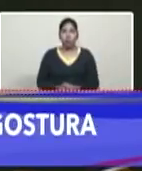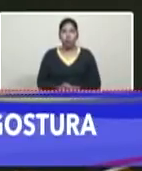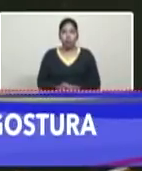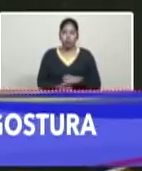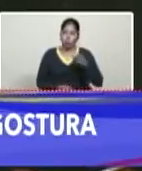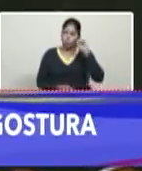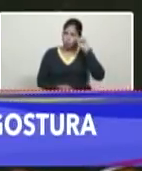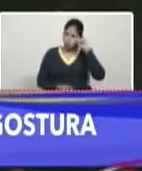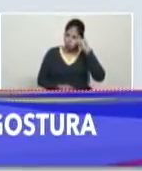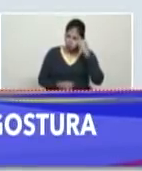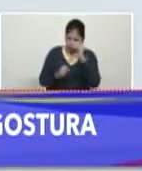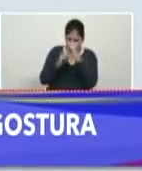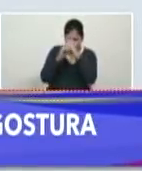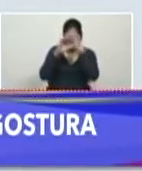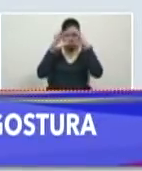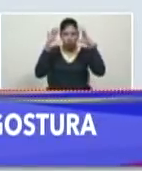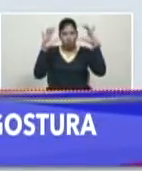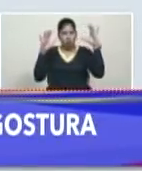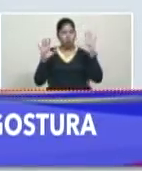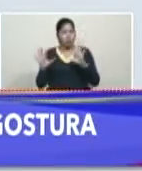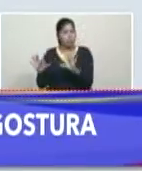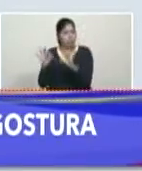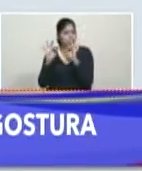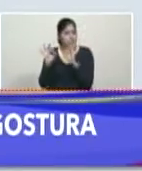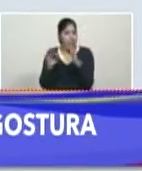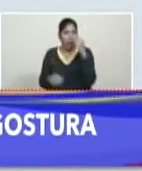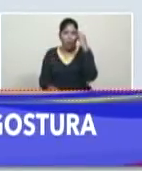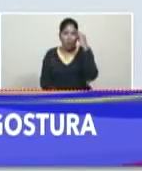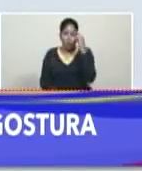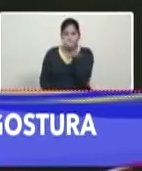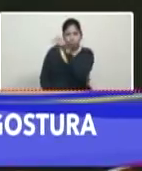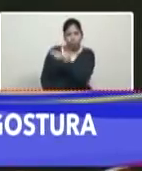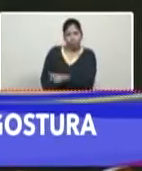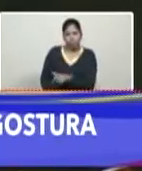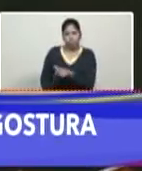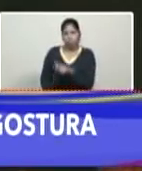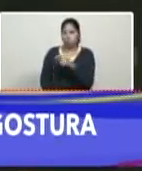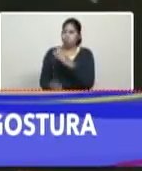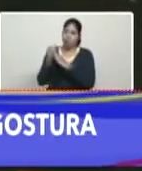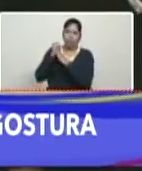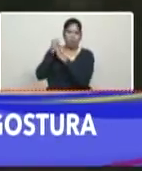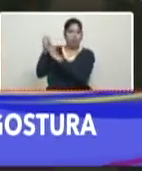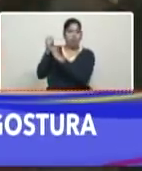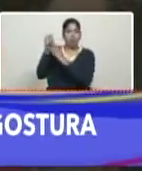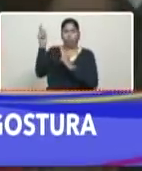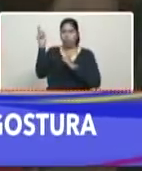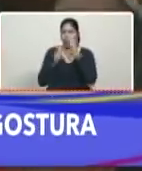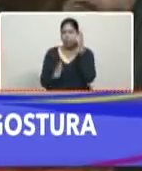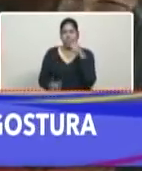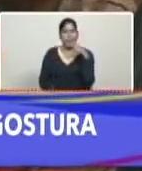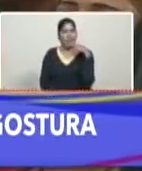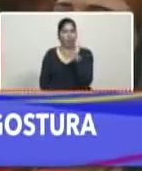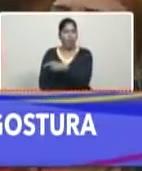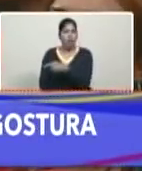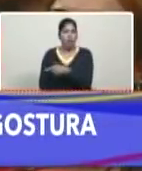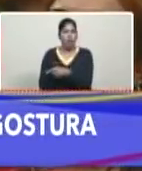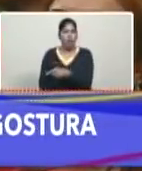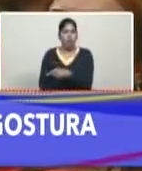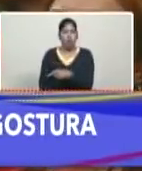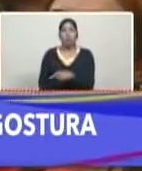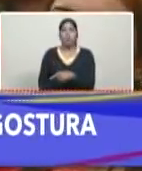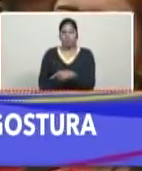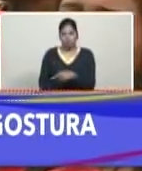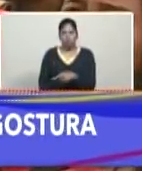hoy de manera muy especial a nuestro comandante supremo Hugo Chávez, que fue el que trajo a